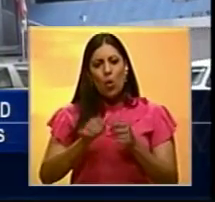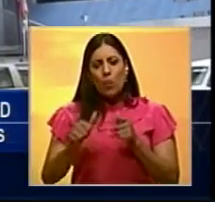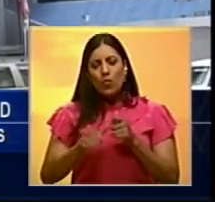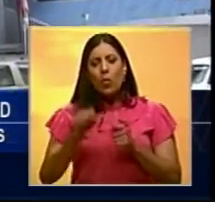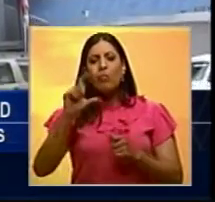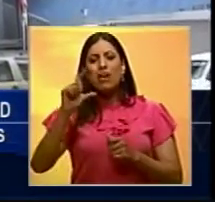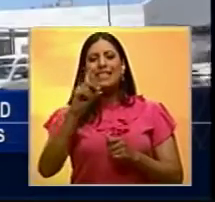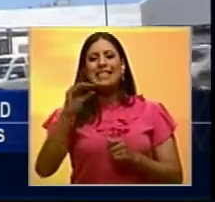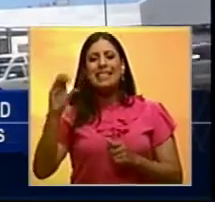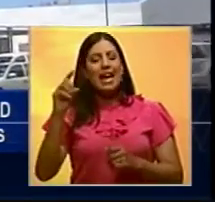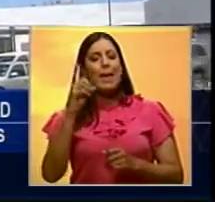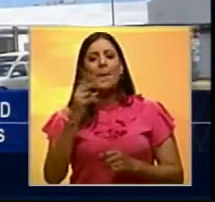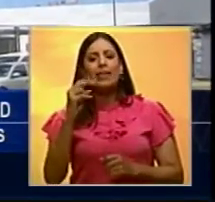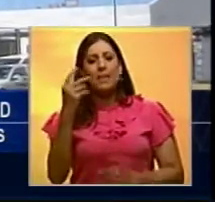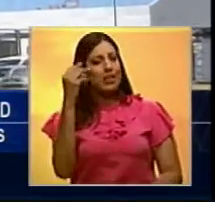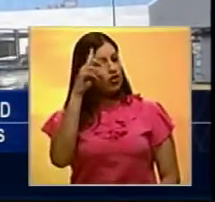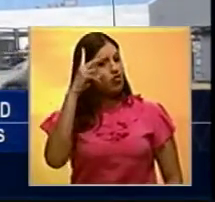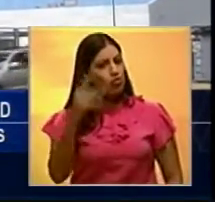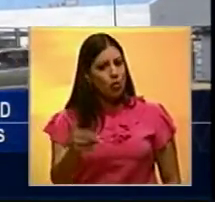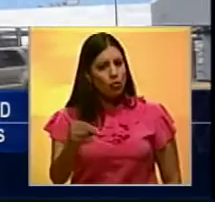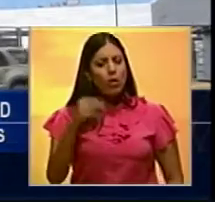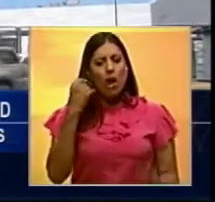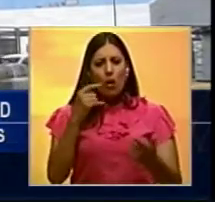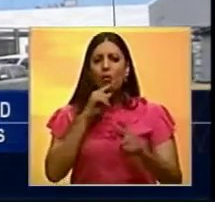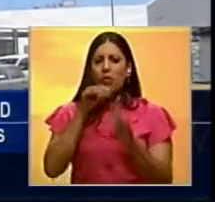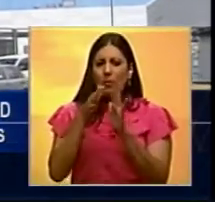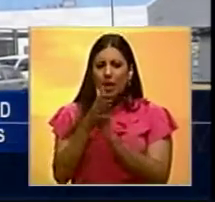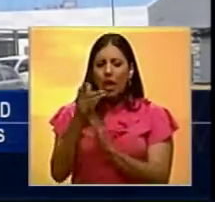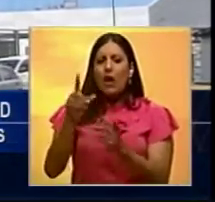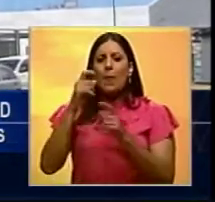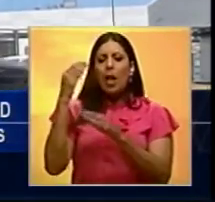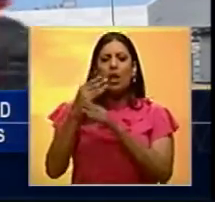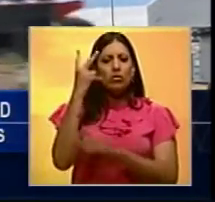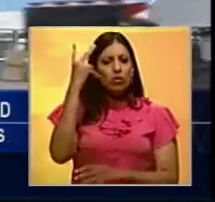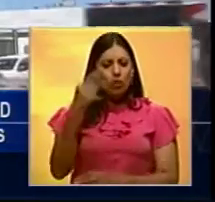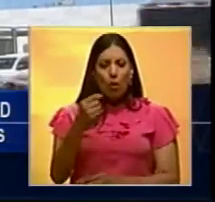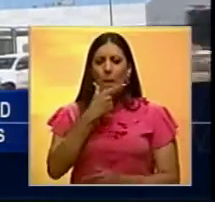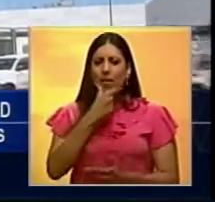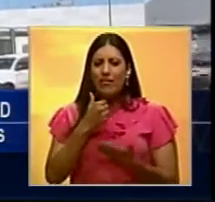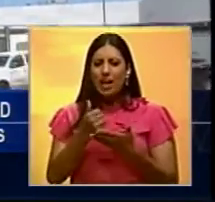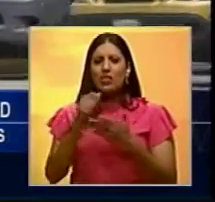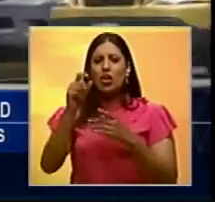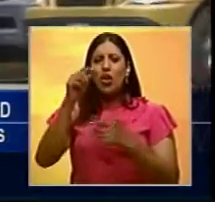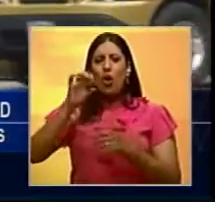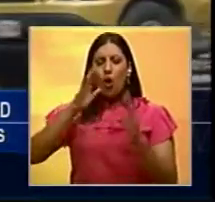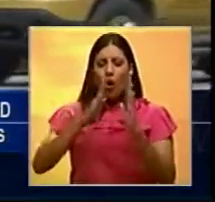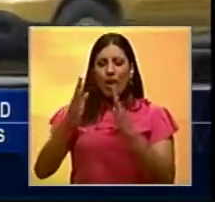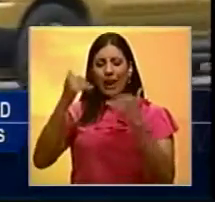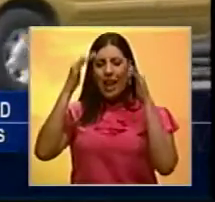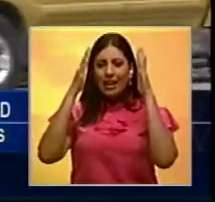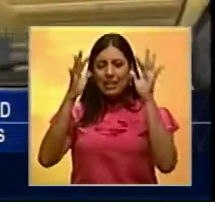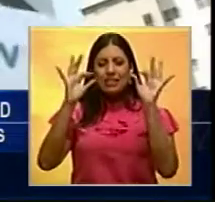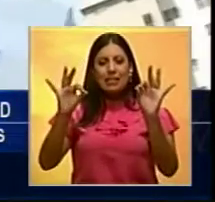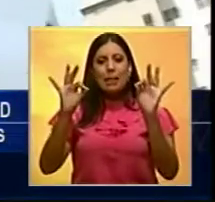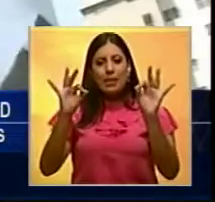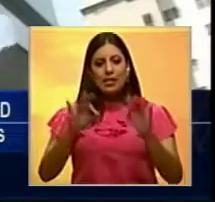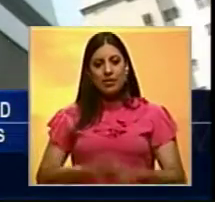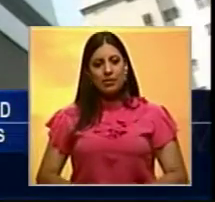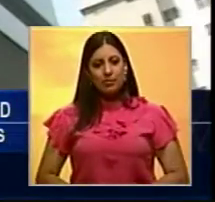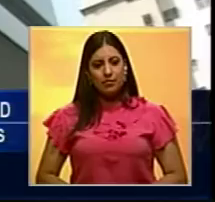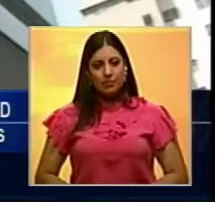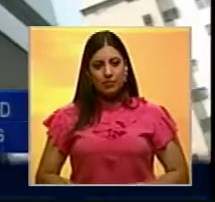de alta denominación, no restringir los límites de retiros y facilitar horarios y espacios de atención especializada.